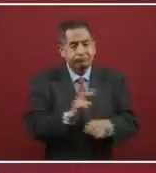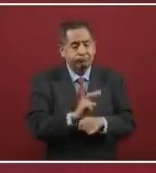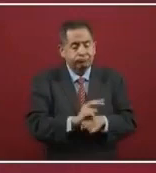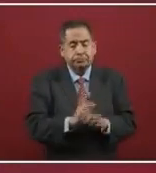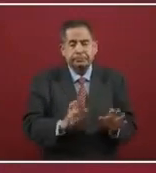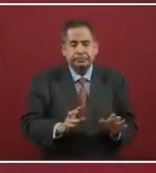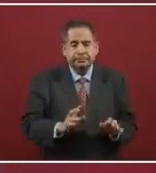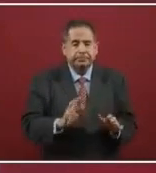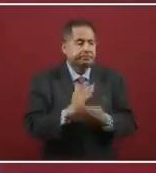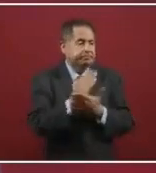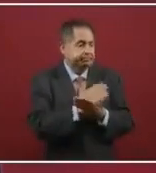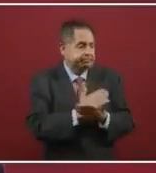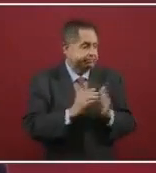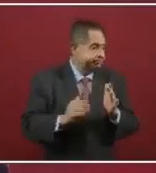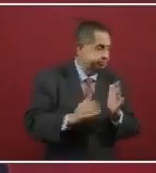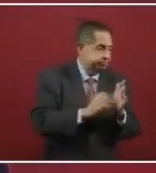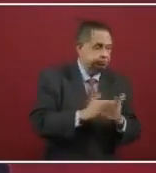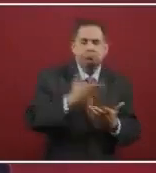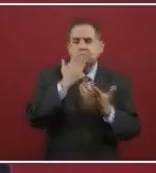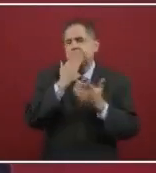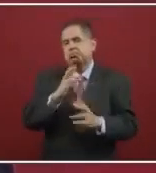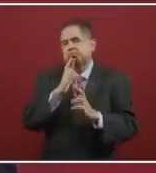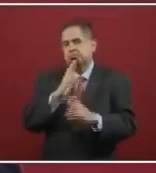hemos logrado estos resultados.